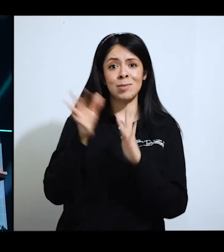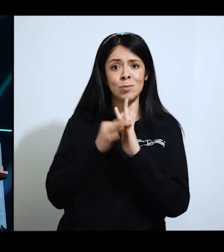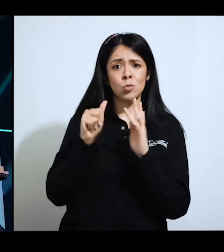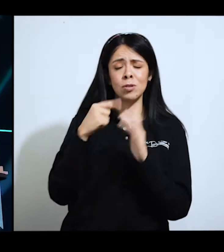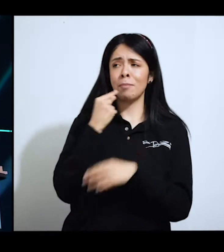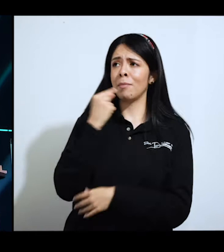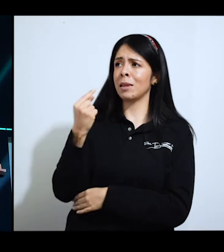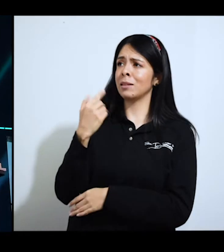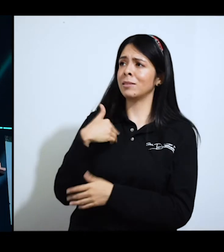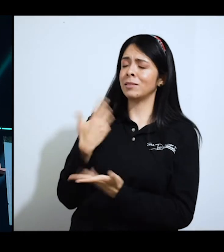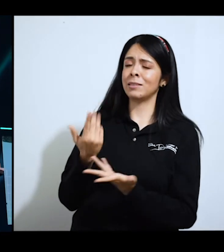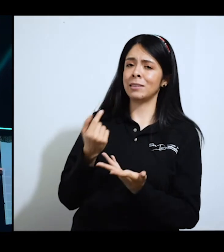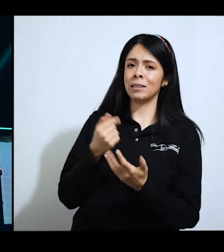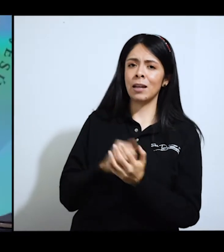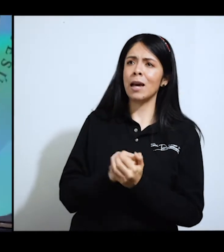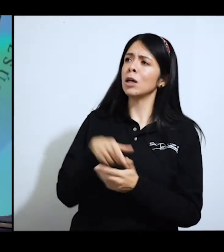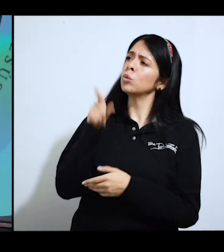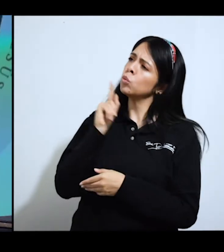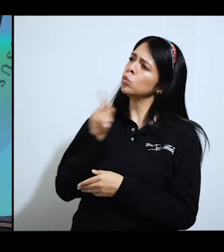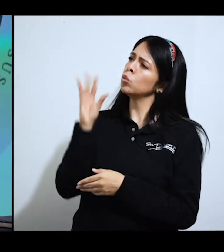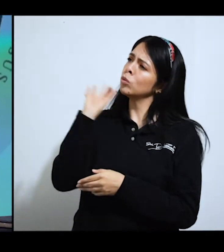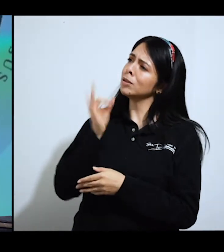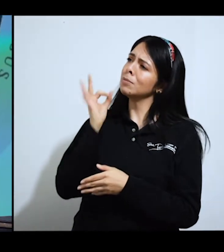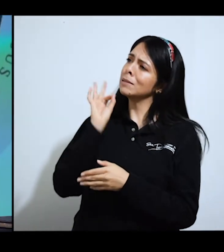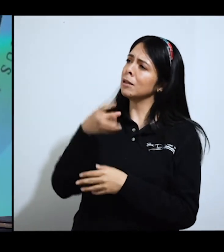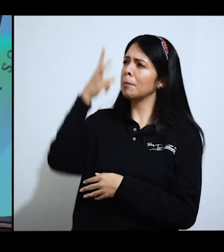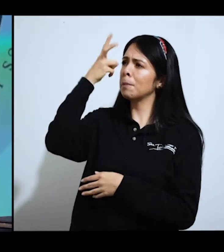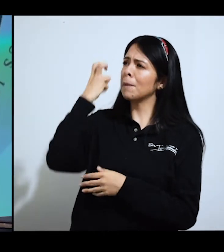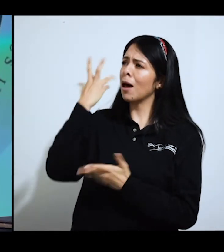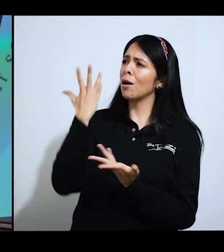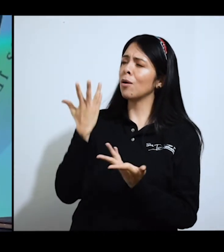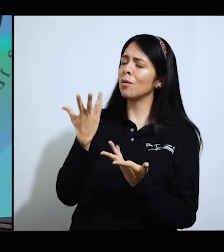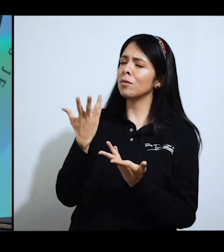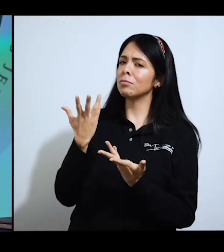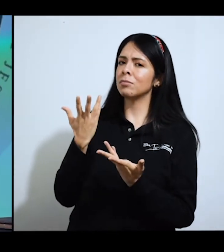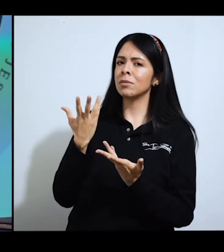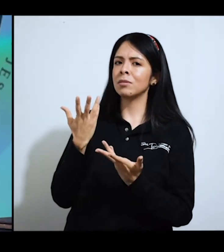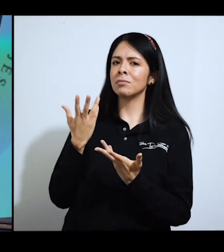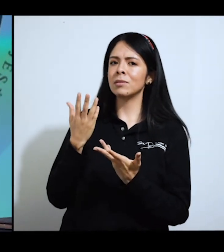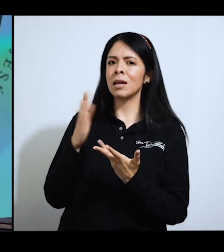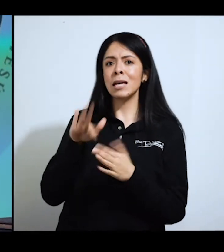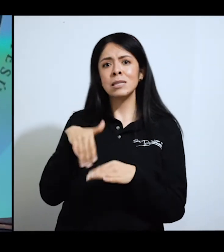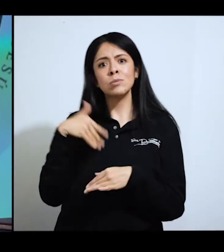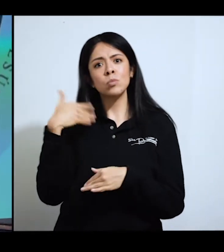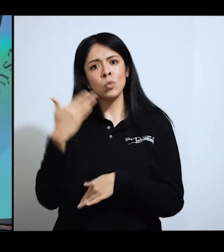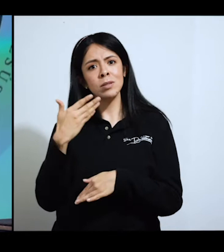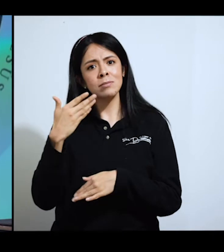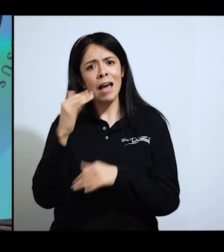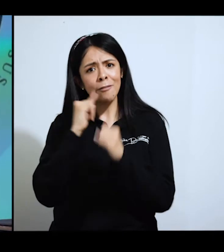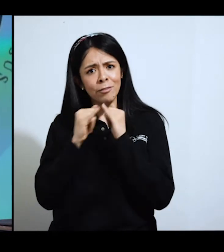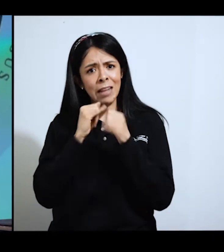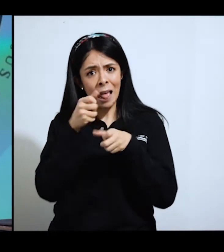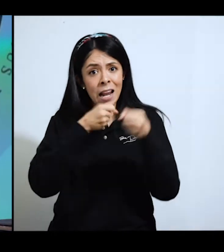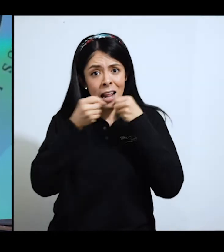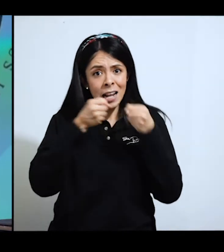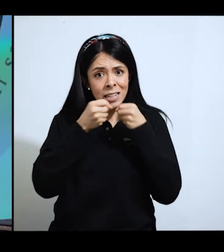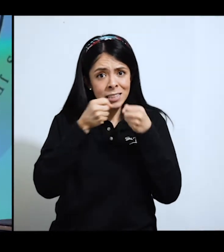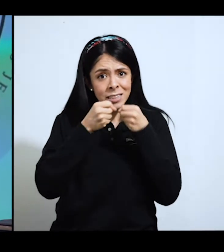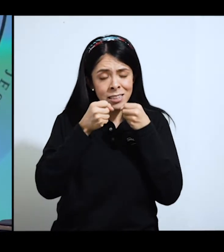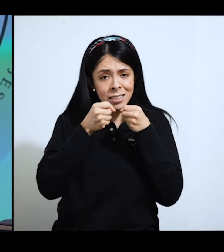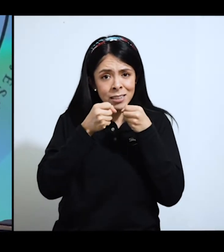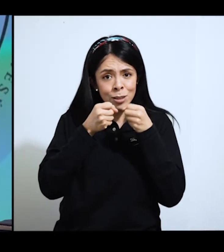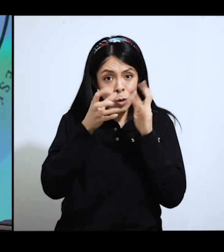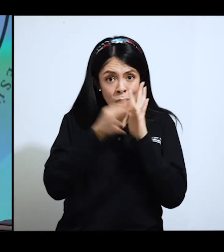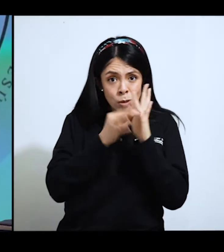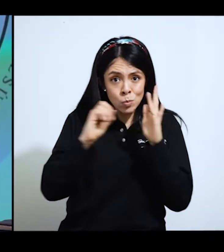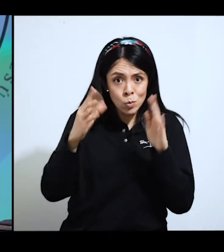yo. Y luego me dice: es que todo el tiempo estás bravo. Y